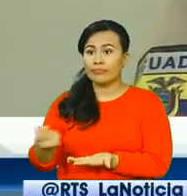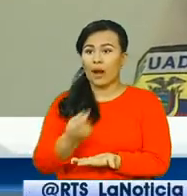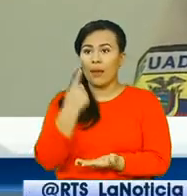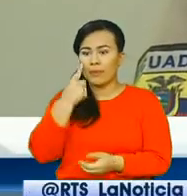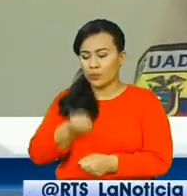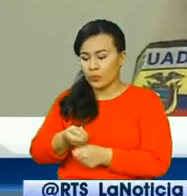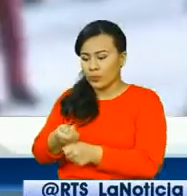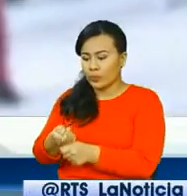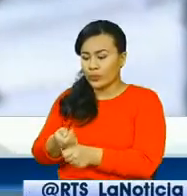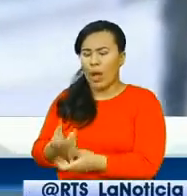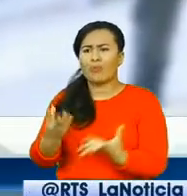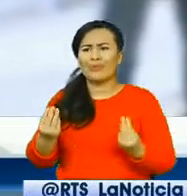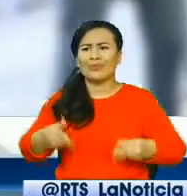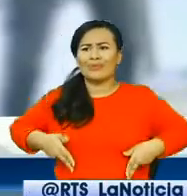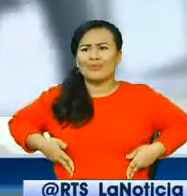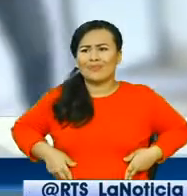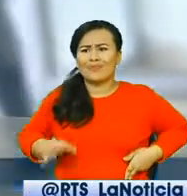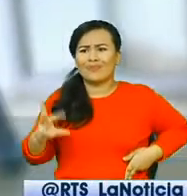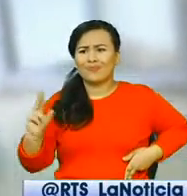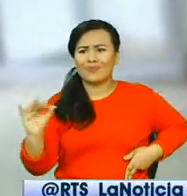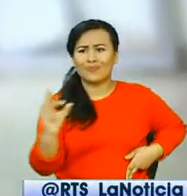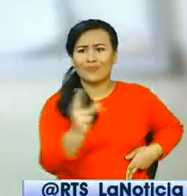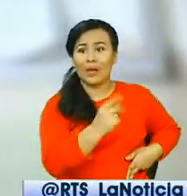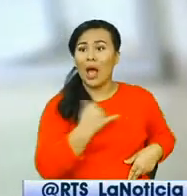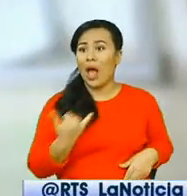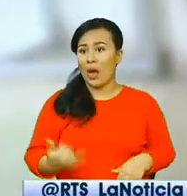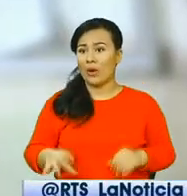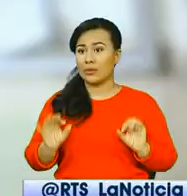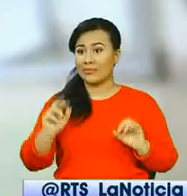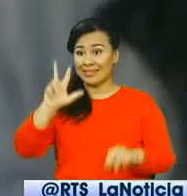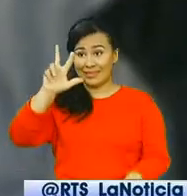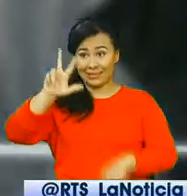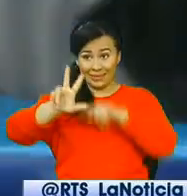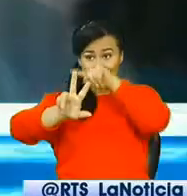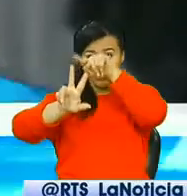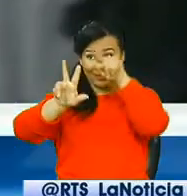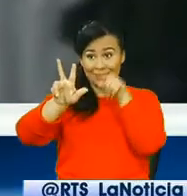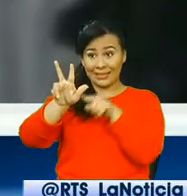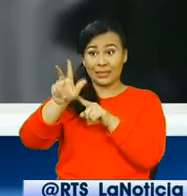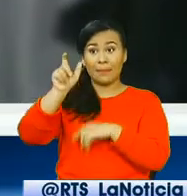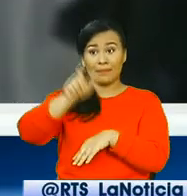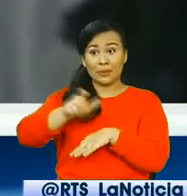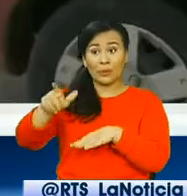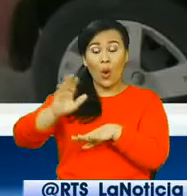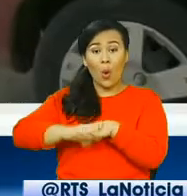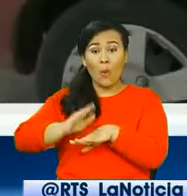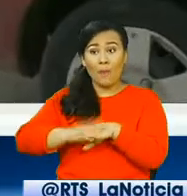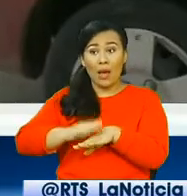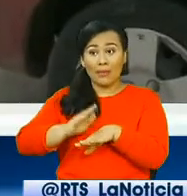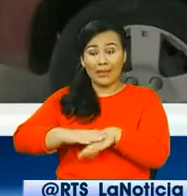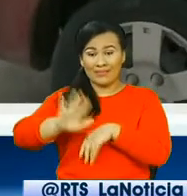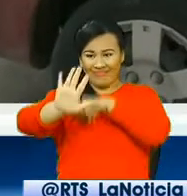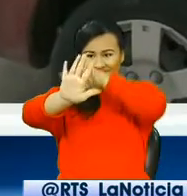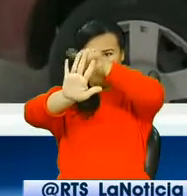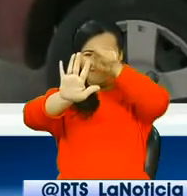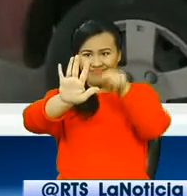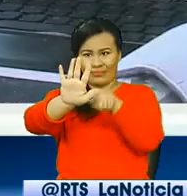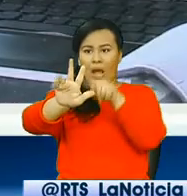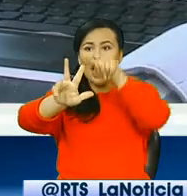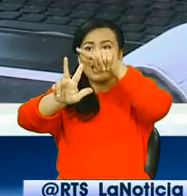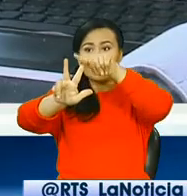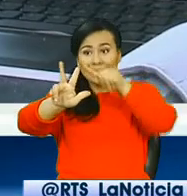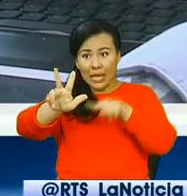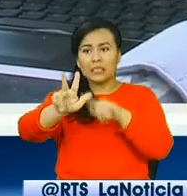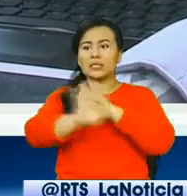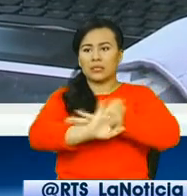con armas de fuego. Aprovechando la flagrancia, actuaron 3 de los 5, fueron detenidos 2 hombres y 1 mujer. Estaban en el vehículo, al igual